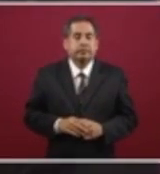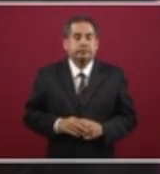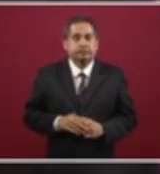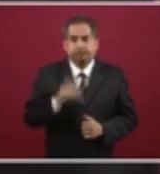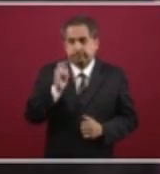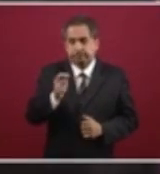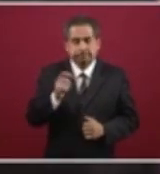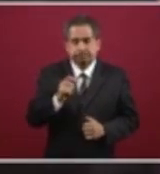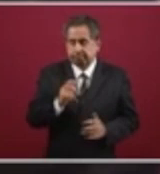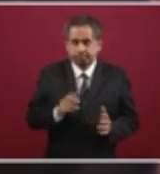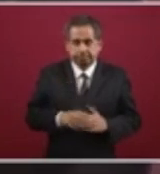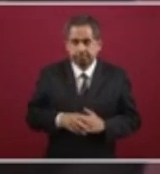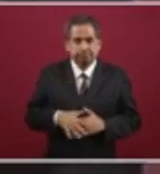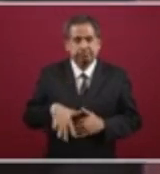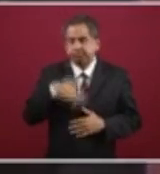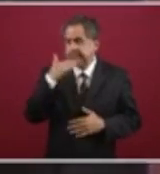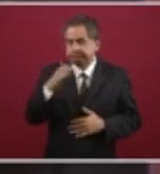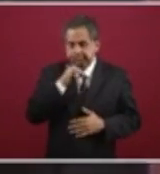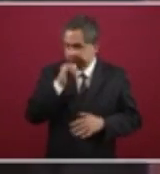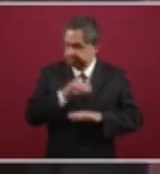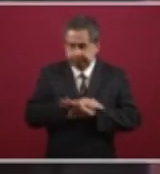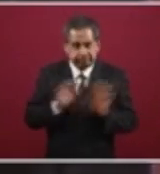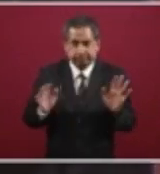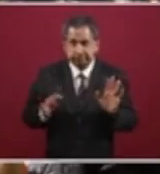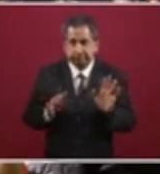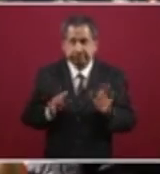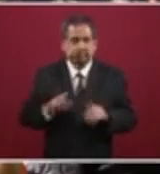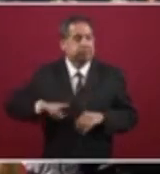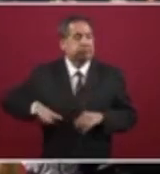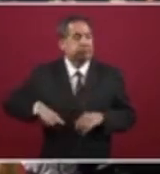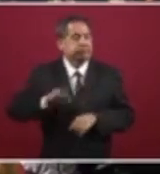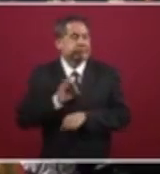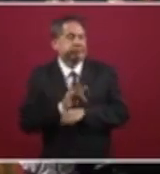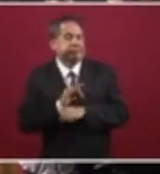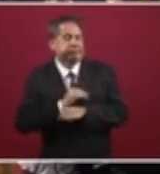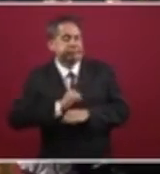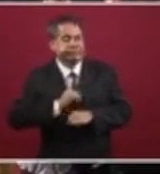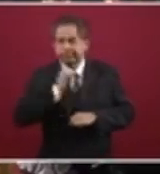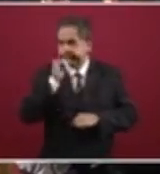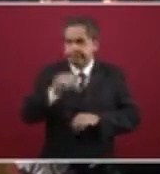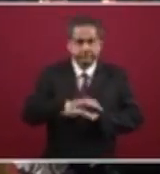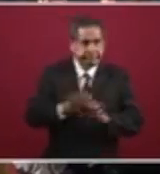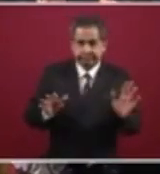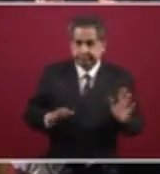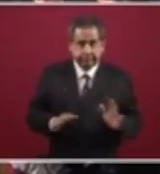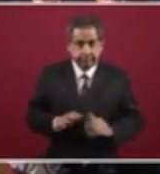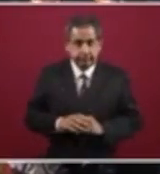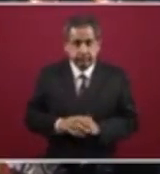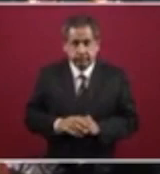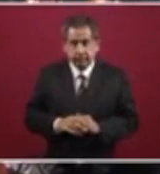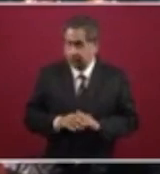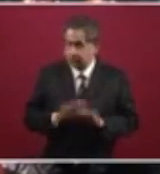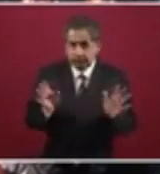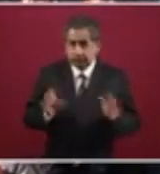Nada de negocios al amparo del poder público. El que no